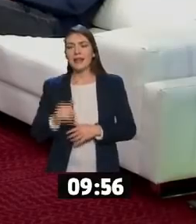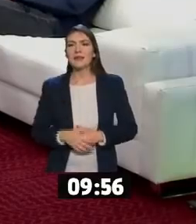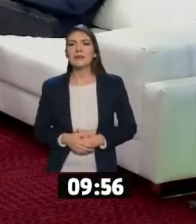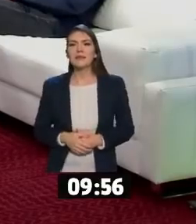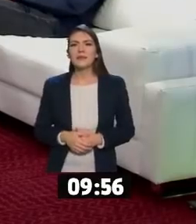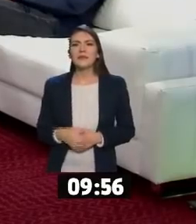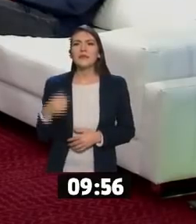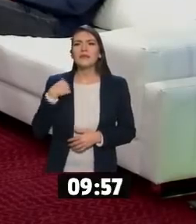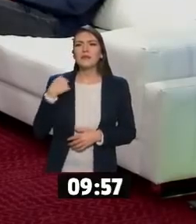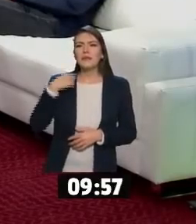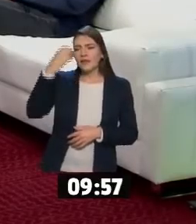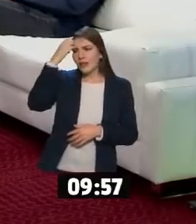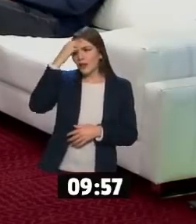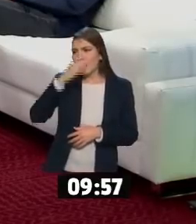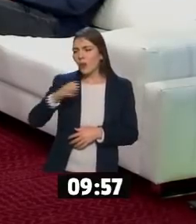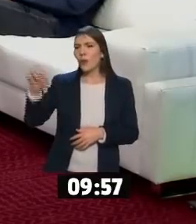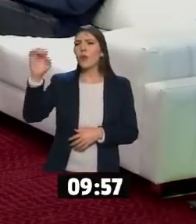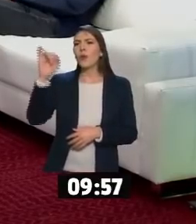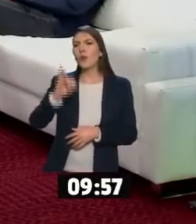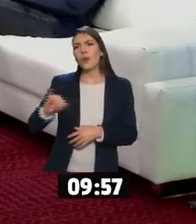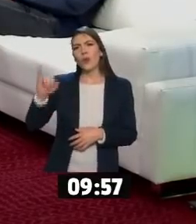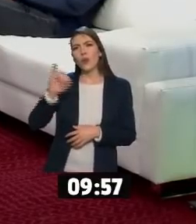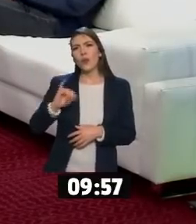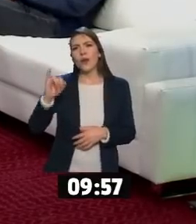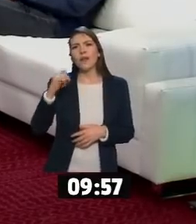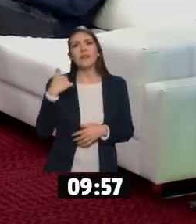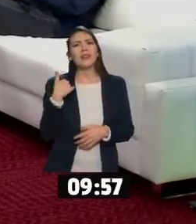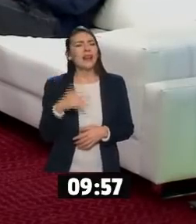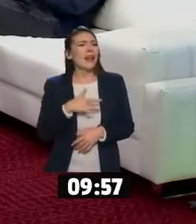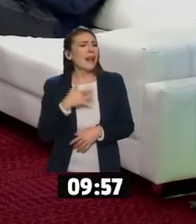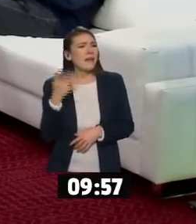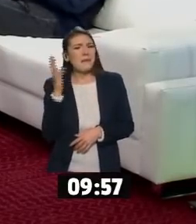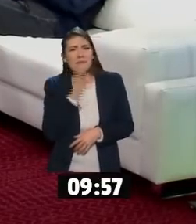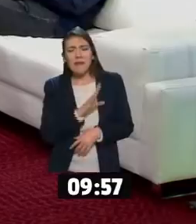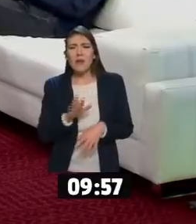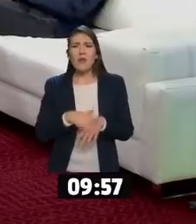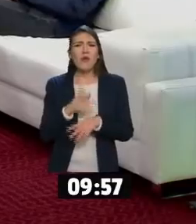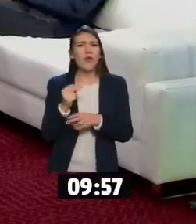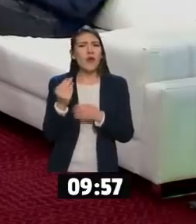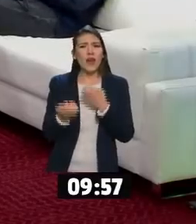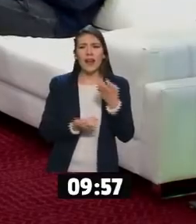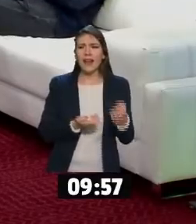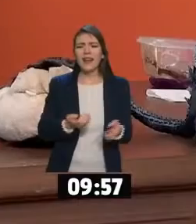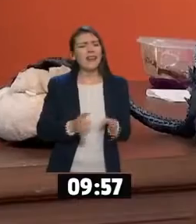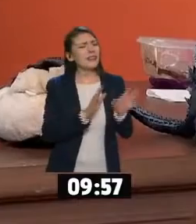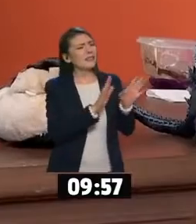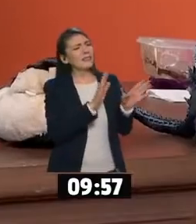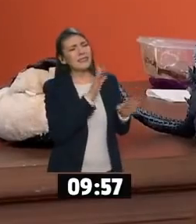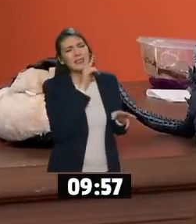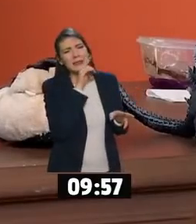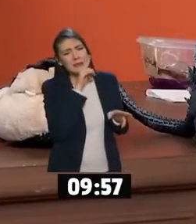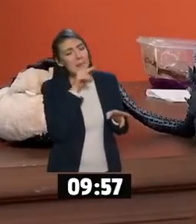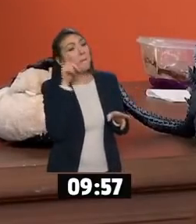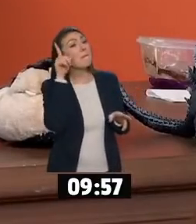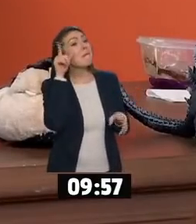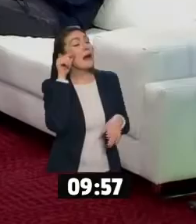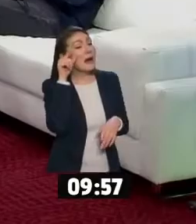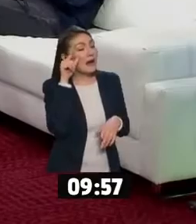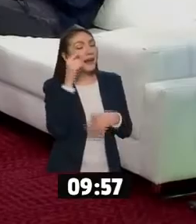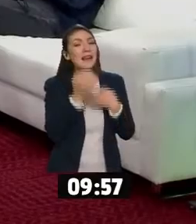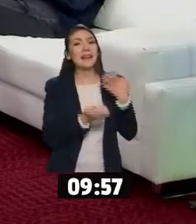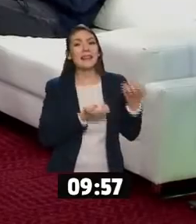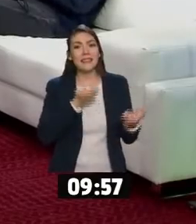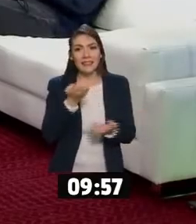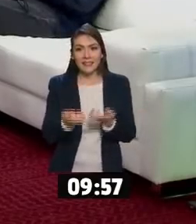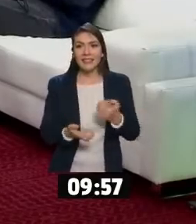has venido. Estaba toda embarada de que no hicimos ejercicio. No se preocupe, mañana le va a tocar con tapetito, señora. Yo voy a tener una diarrea como esa